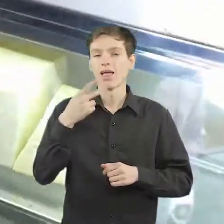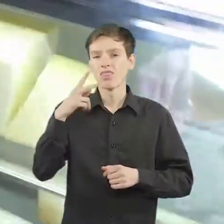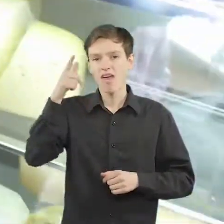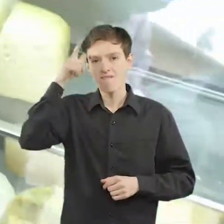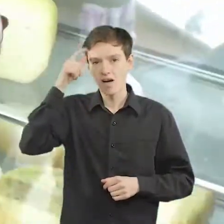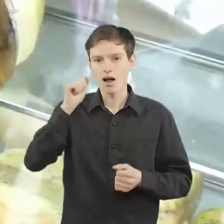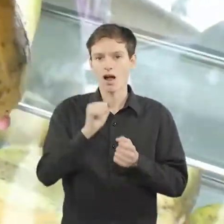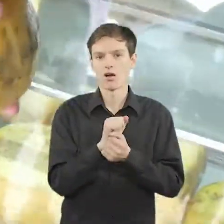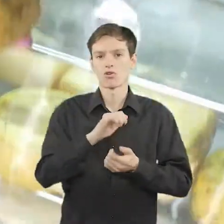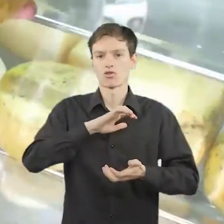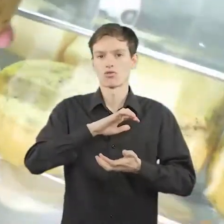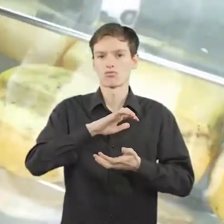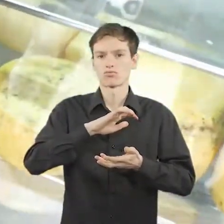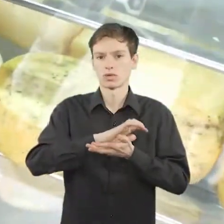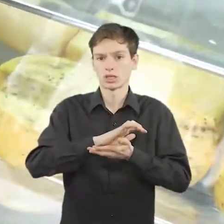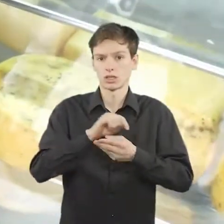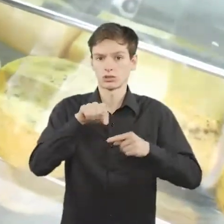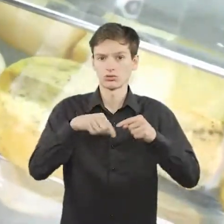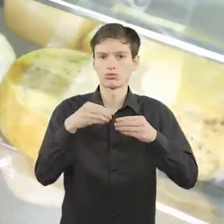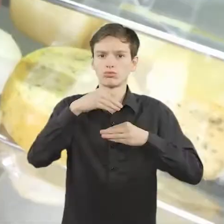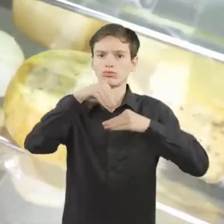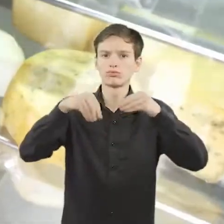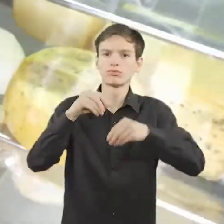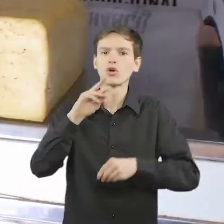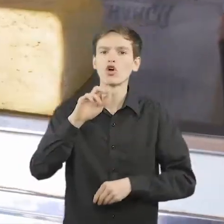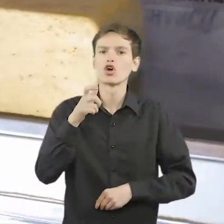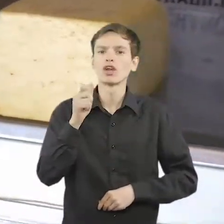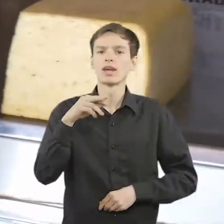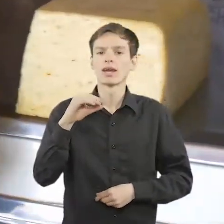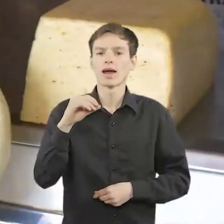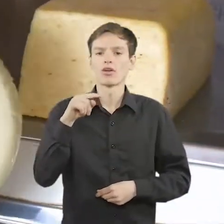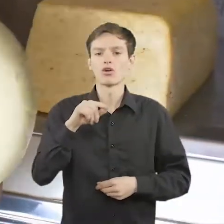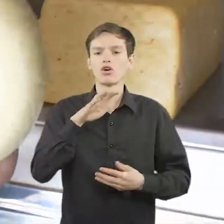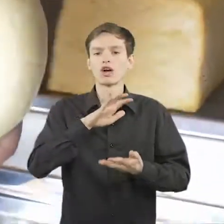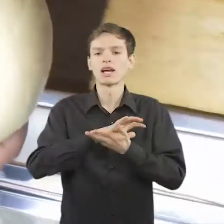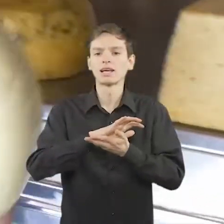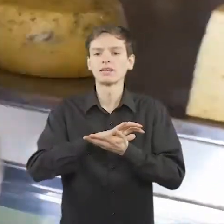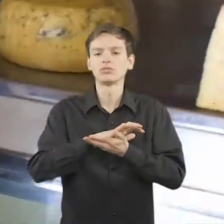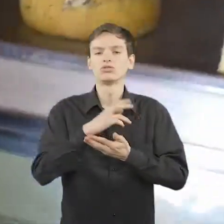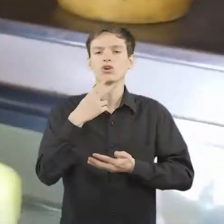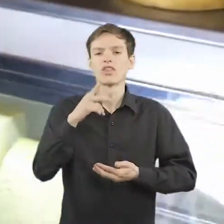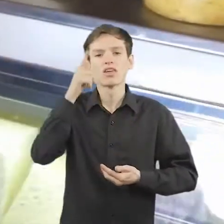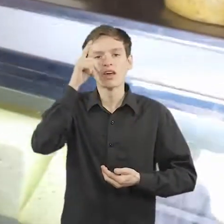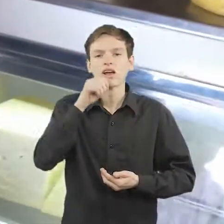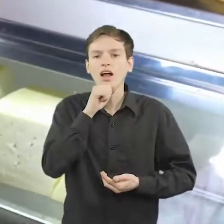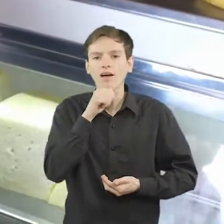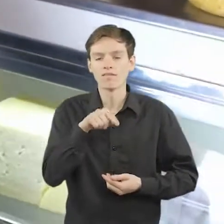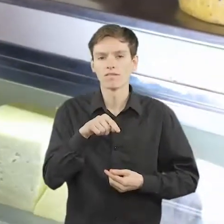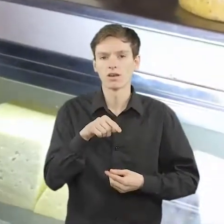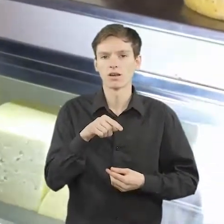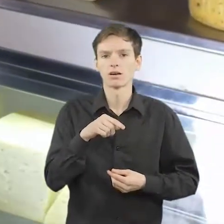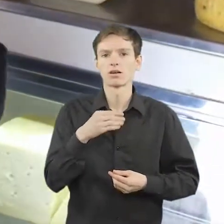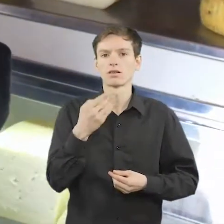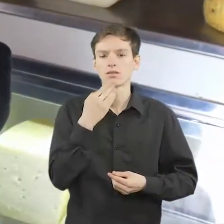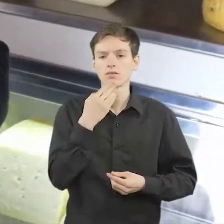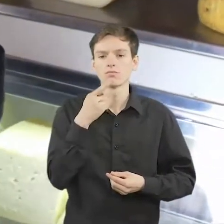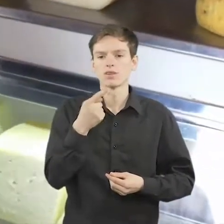Sí. Huele bien. Aquí tiene como los pequeños bultos que son del orégano. ¿Este es el de cabra? El de cabra, mira, toma el olor.